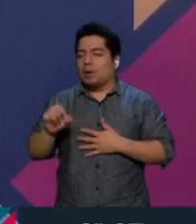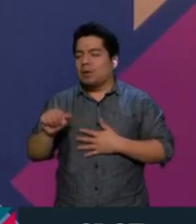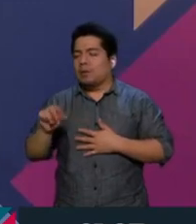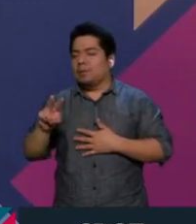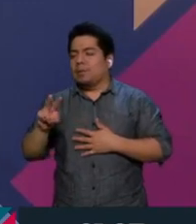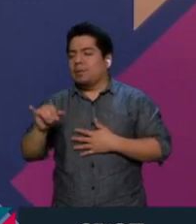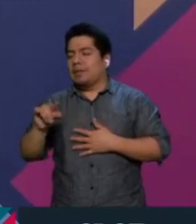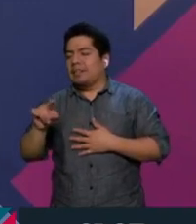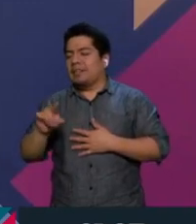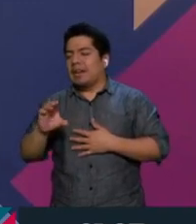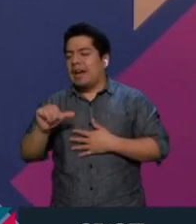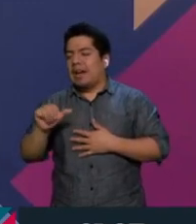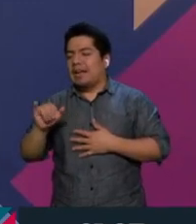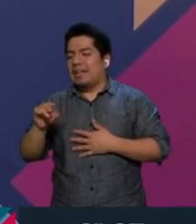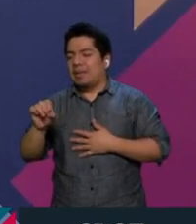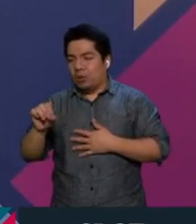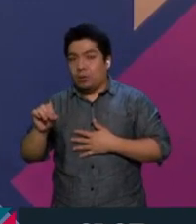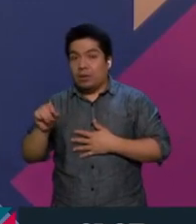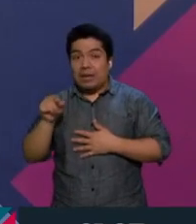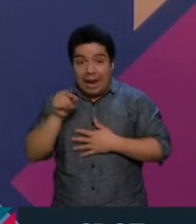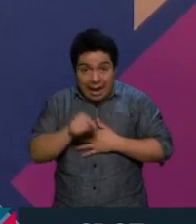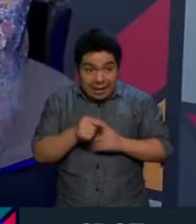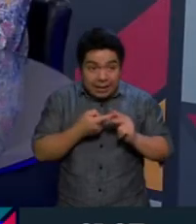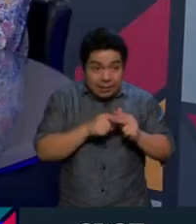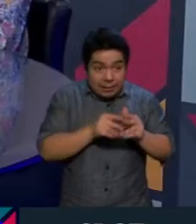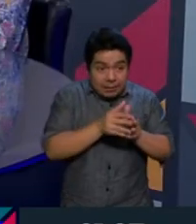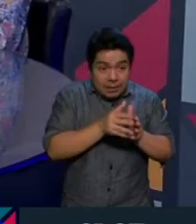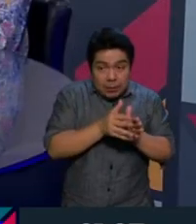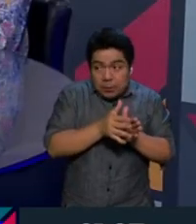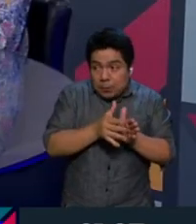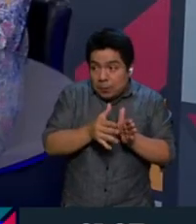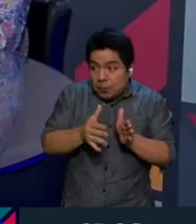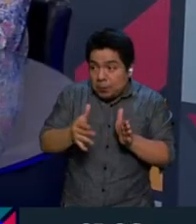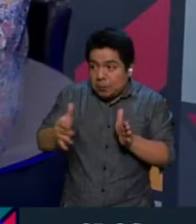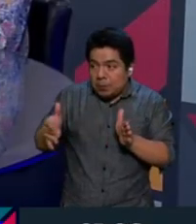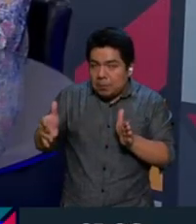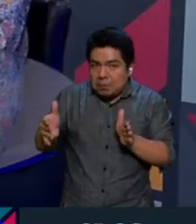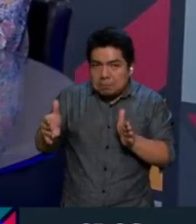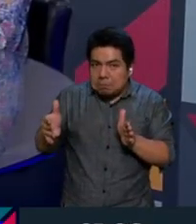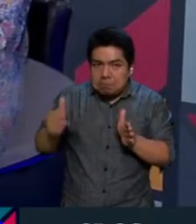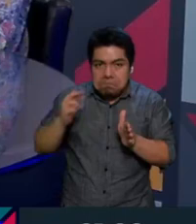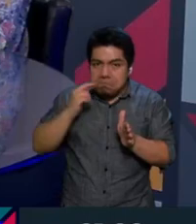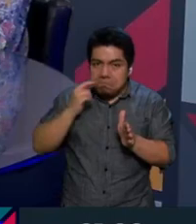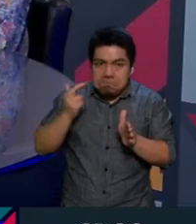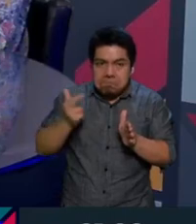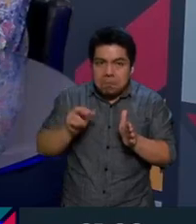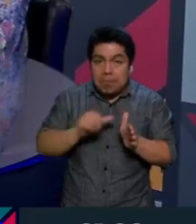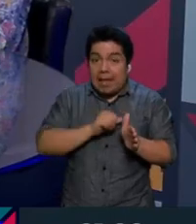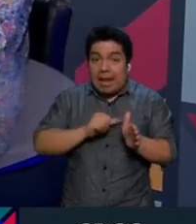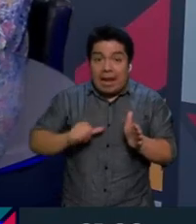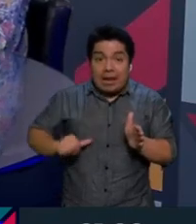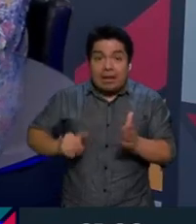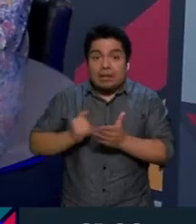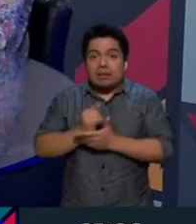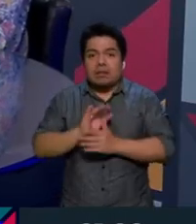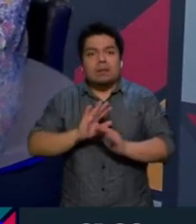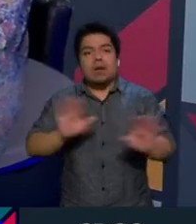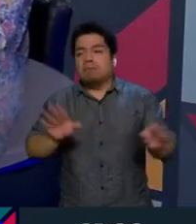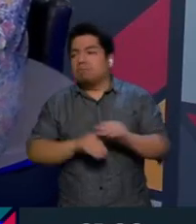Okay. Entonces, a partir de esa detención, el alcalde decide no